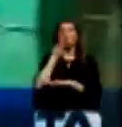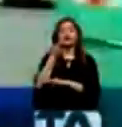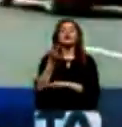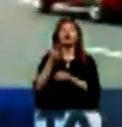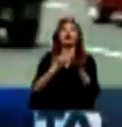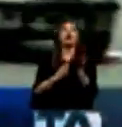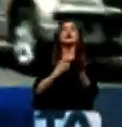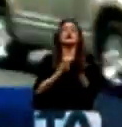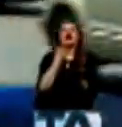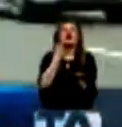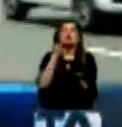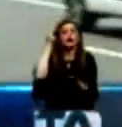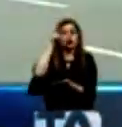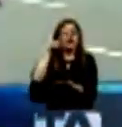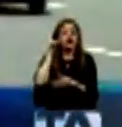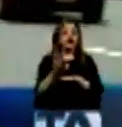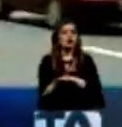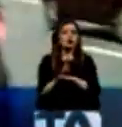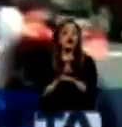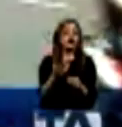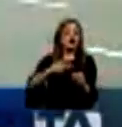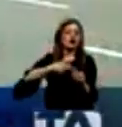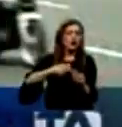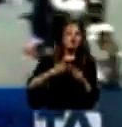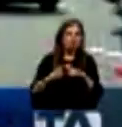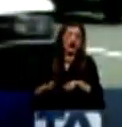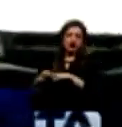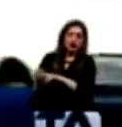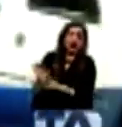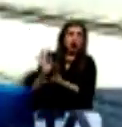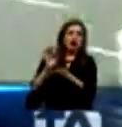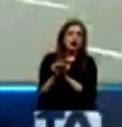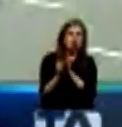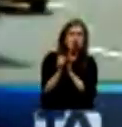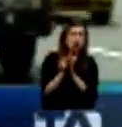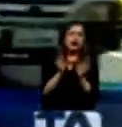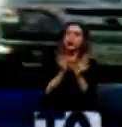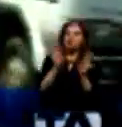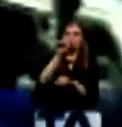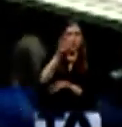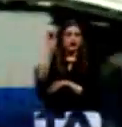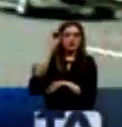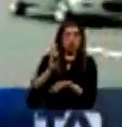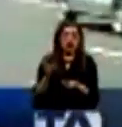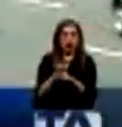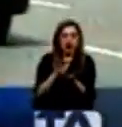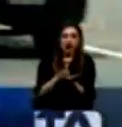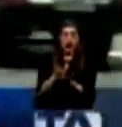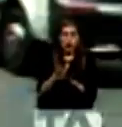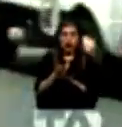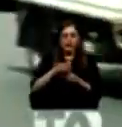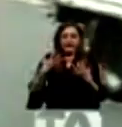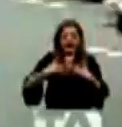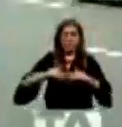desde el gobierno era que la utilización de hidrocarburos representaba únicamente el 1% del costo de producción de los sectores que se